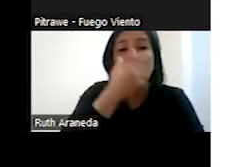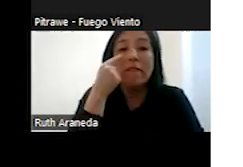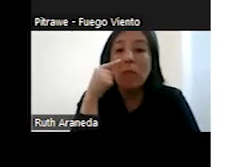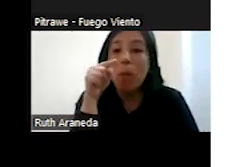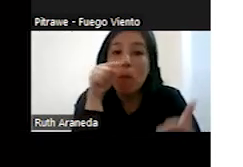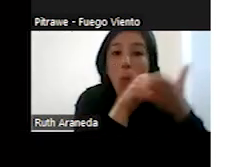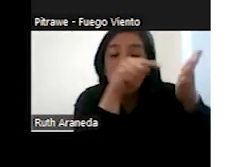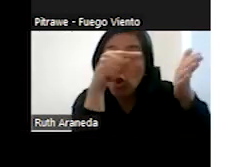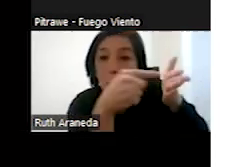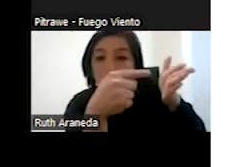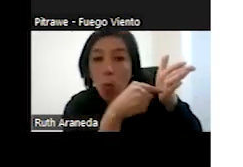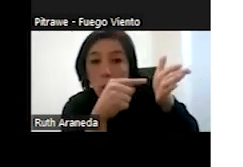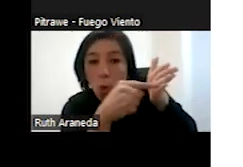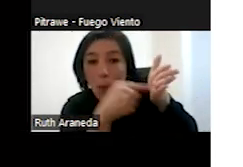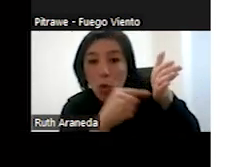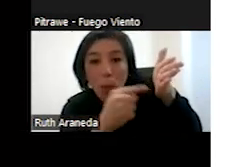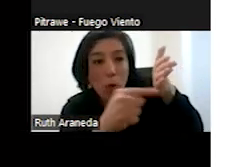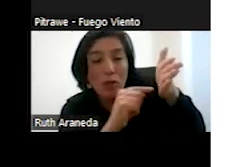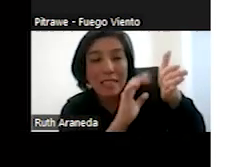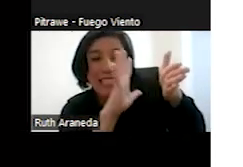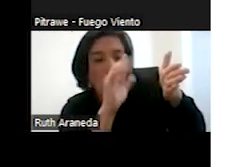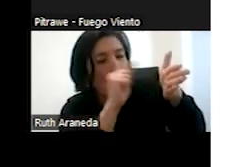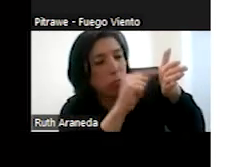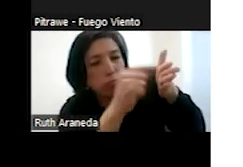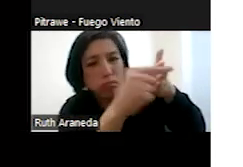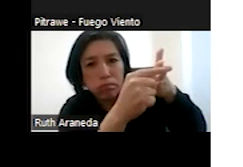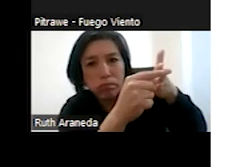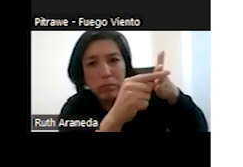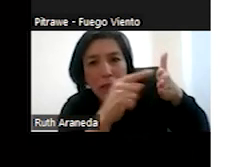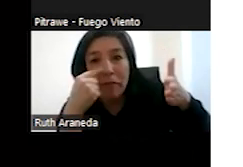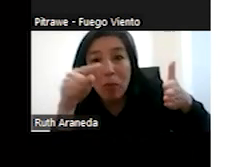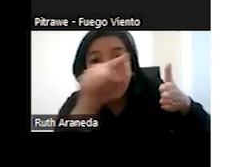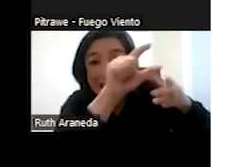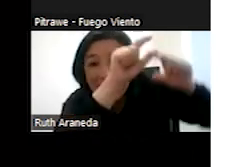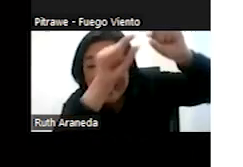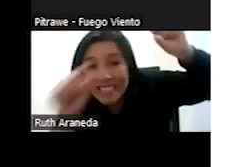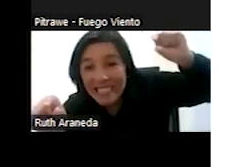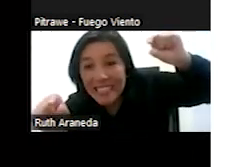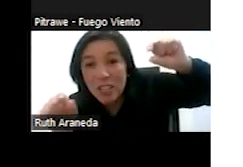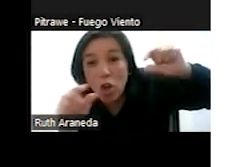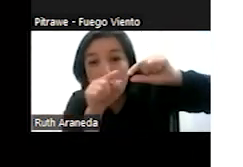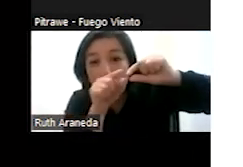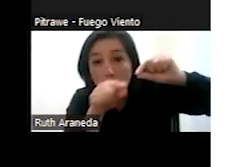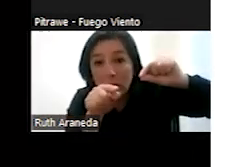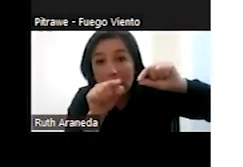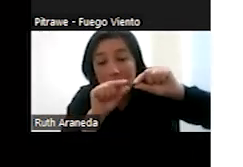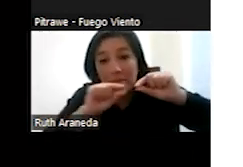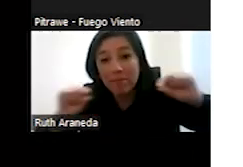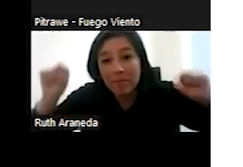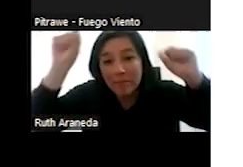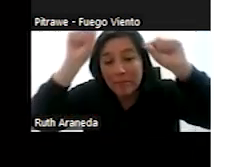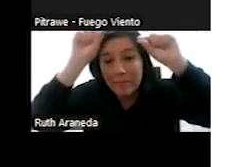puntito así, que son 5 líneas paralelas arriba, esas de ahí arriba, y esta transversal, que viene de la Aconcagua en